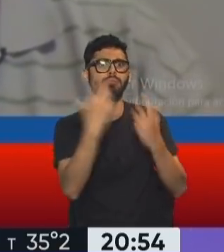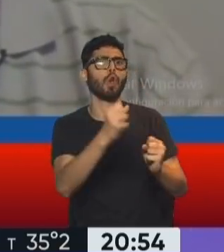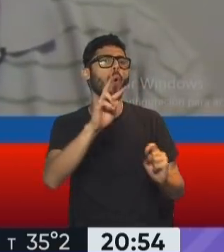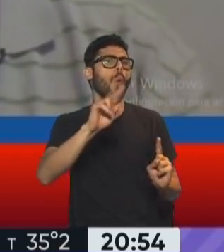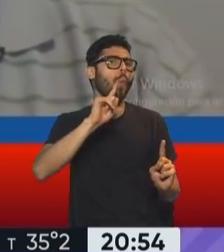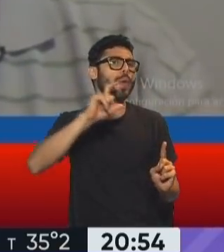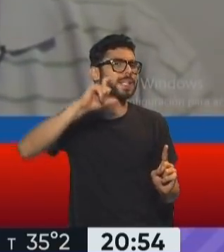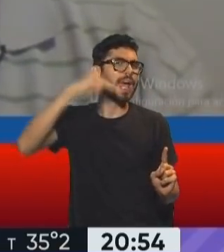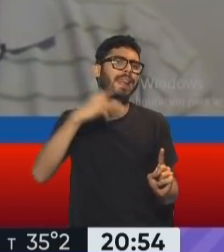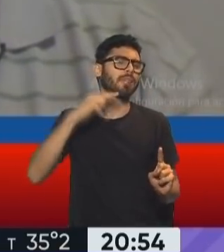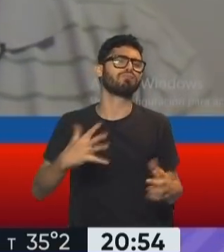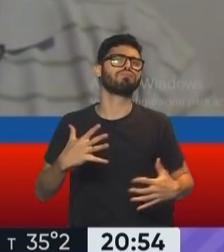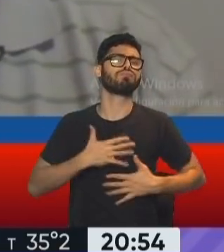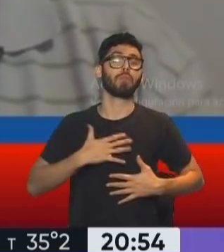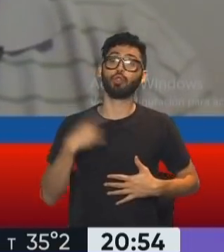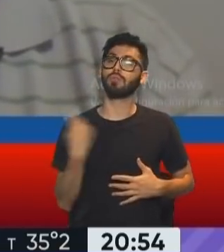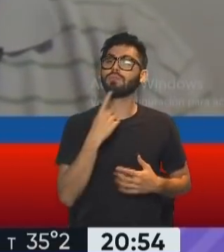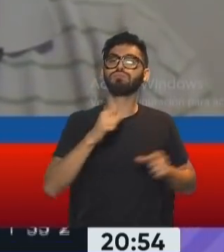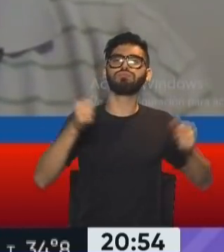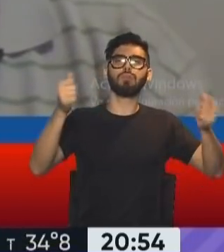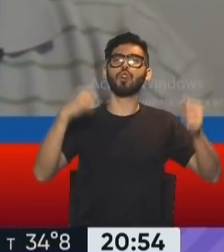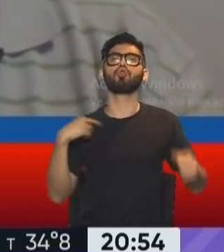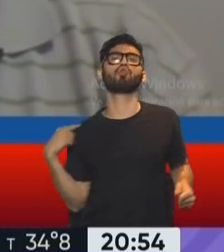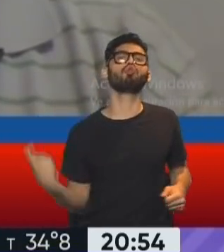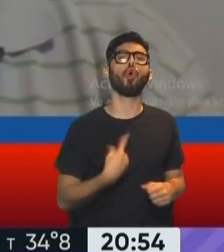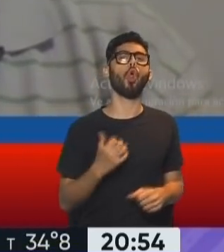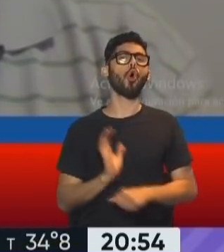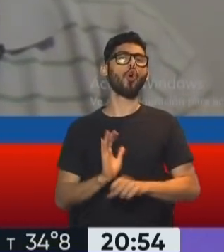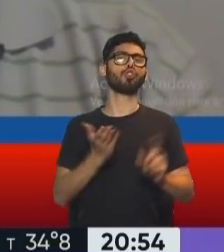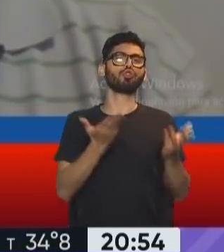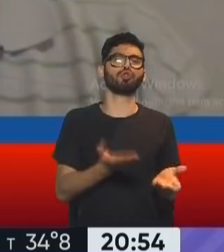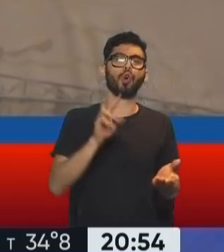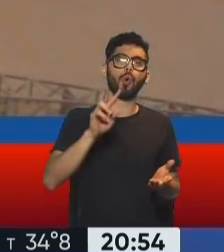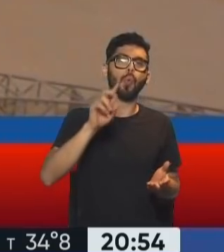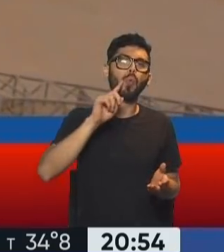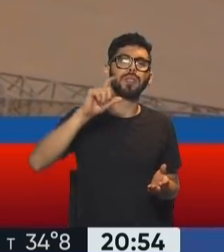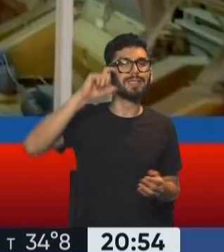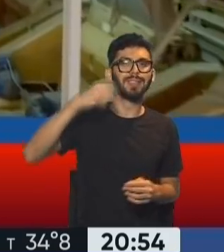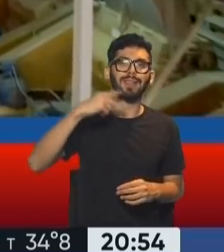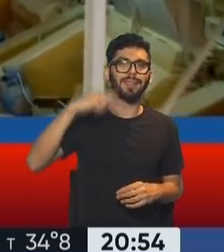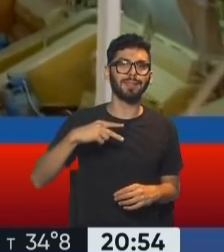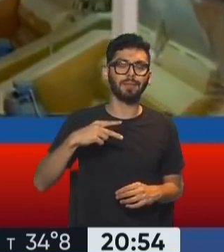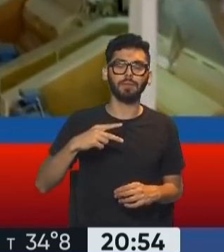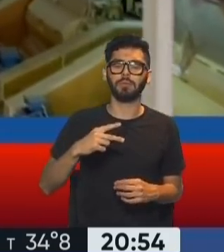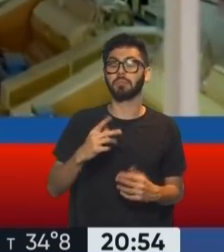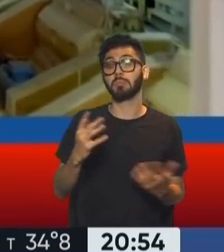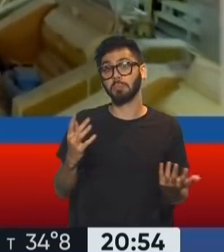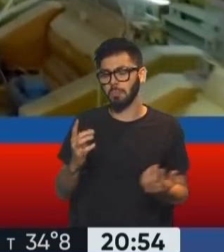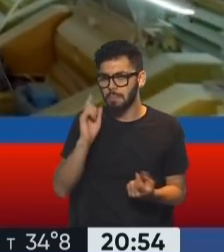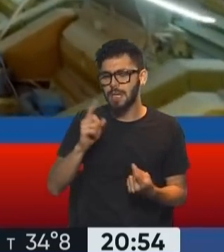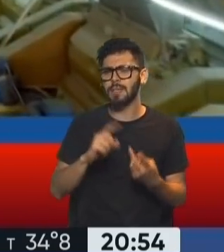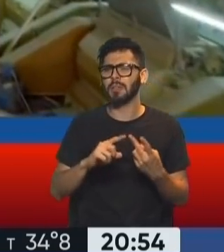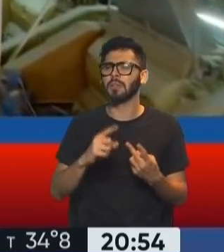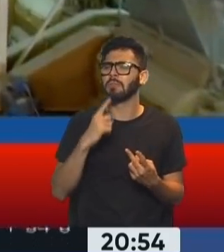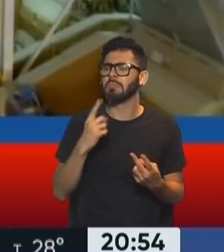propia. Decían, todos somos Vicentín. Esto es lamentable. Y también ¿por qué el gobierno cedió